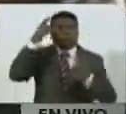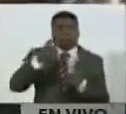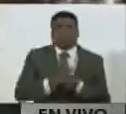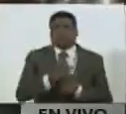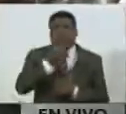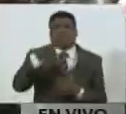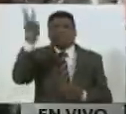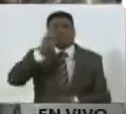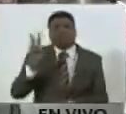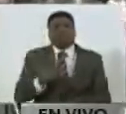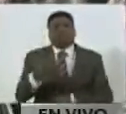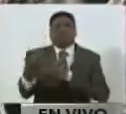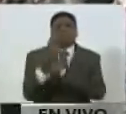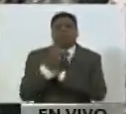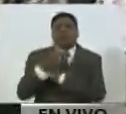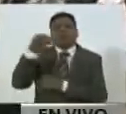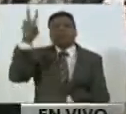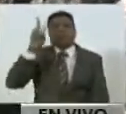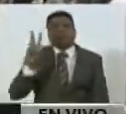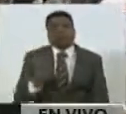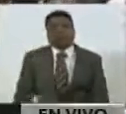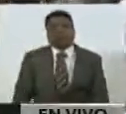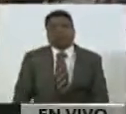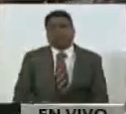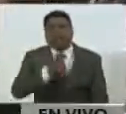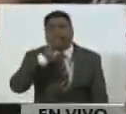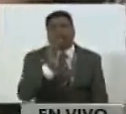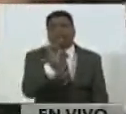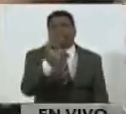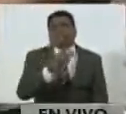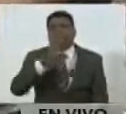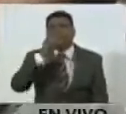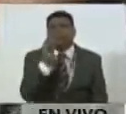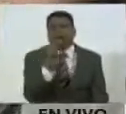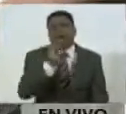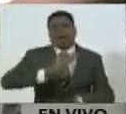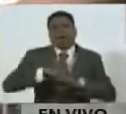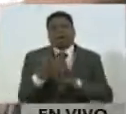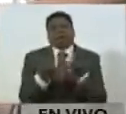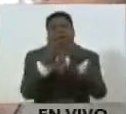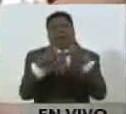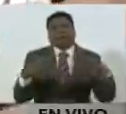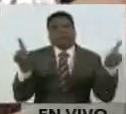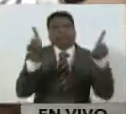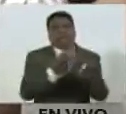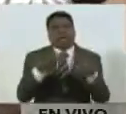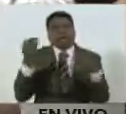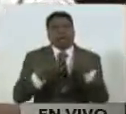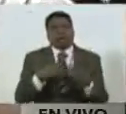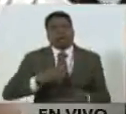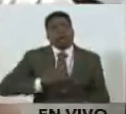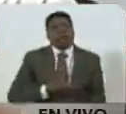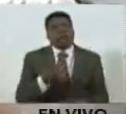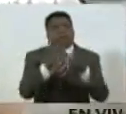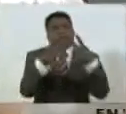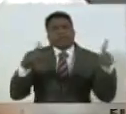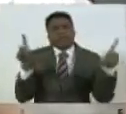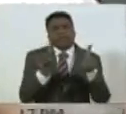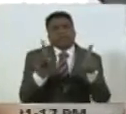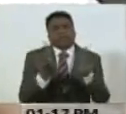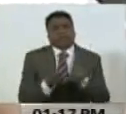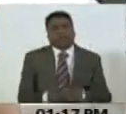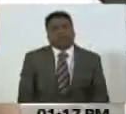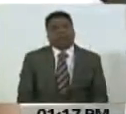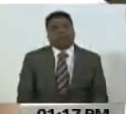Usted no puede ser traidor a su patria jamás, jamás, porque entonces la dignidad, ¿cómo puede ser digno así? Y